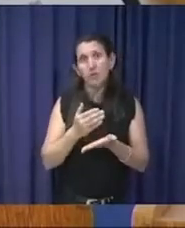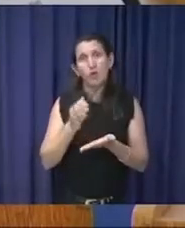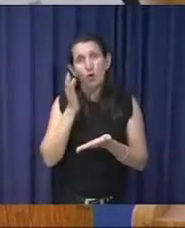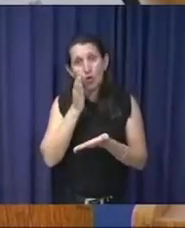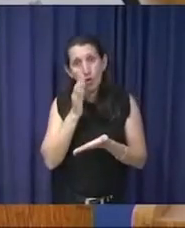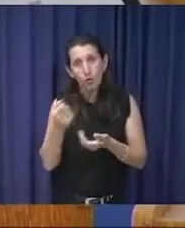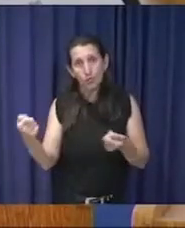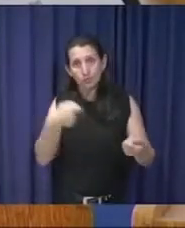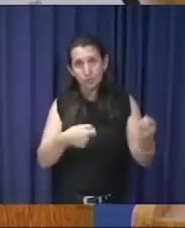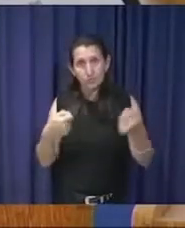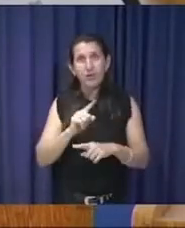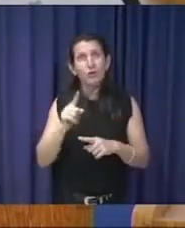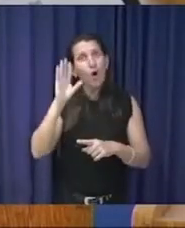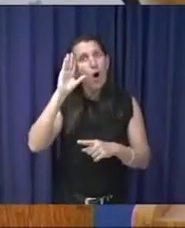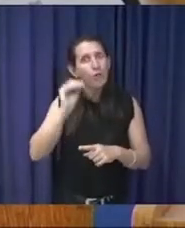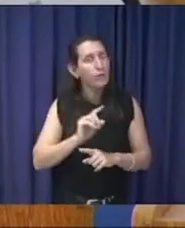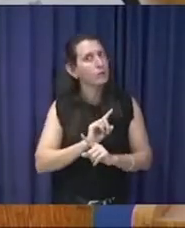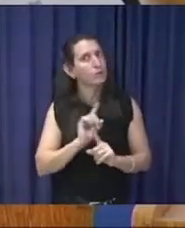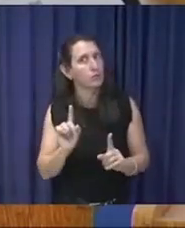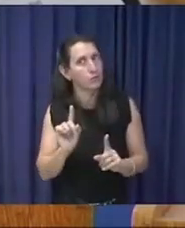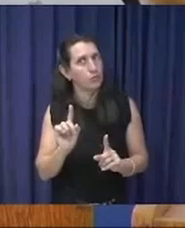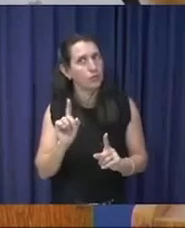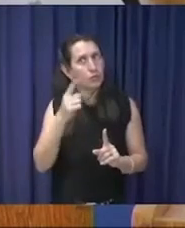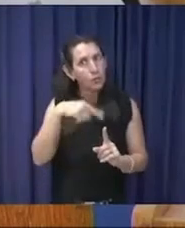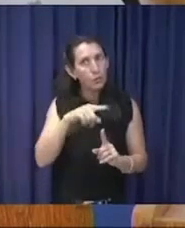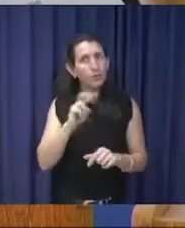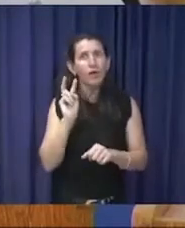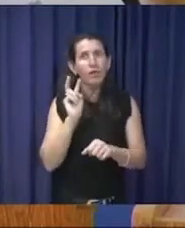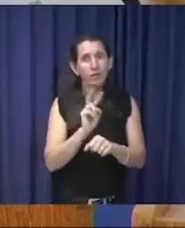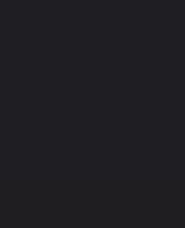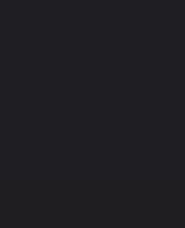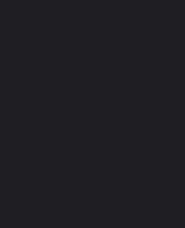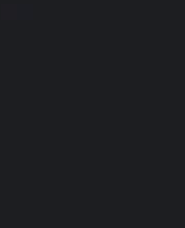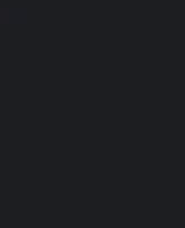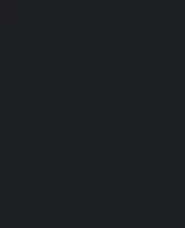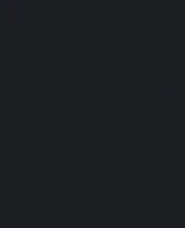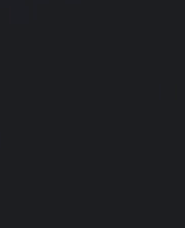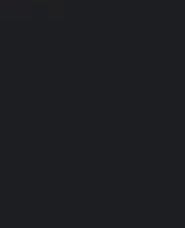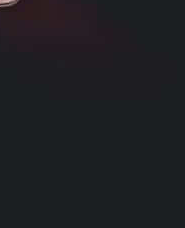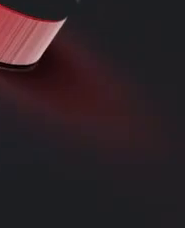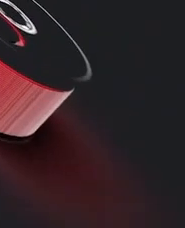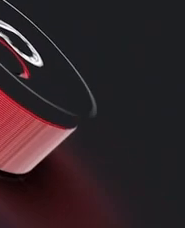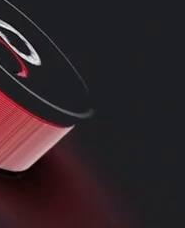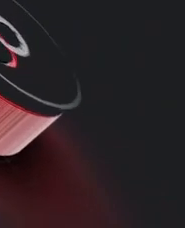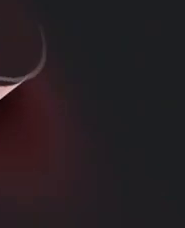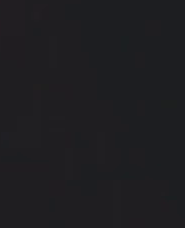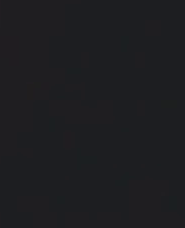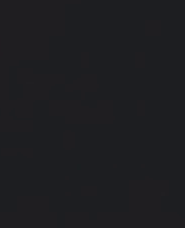voto, que no se olviden que fueron votados para defender derechos y no para avasallarlos.